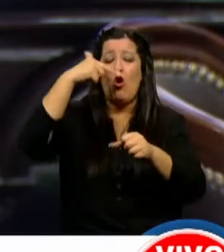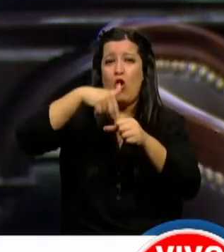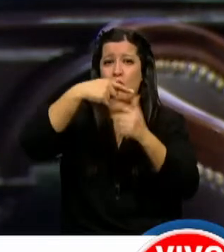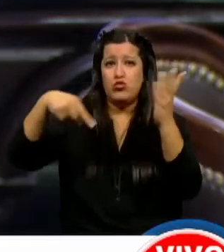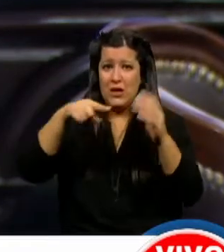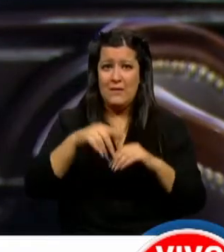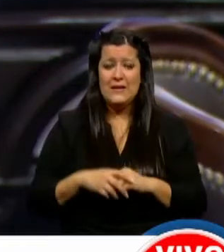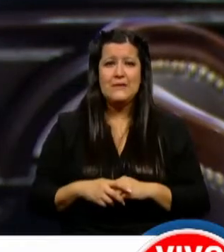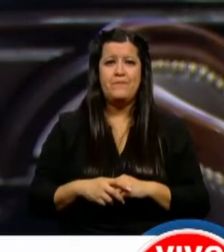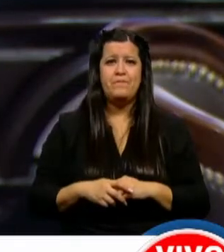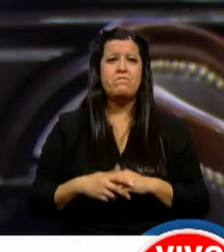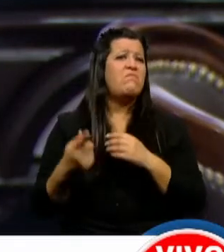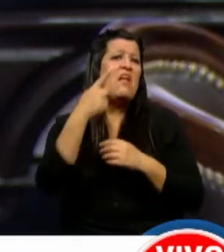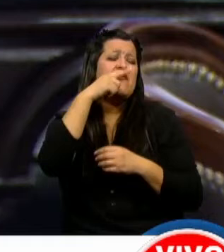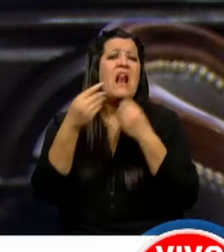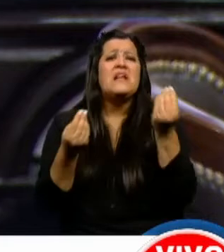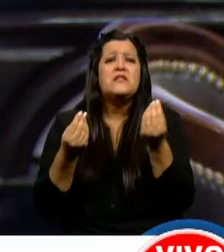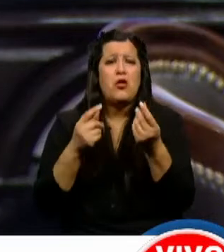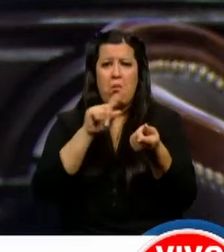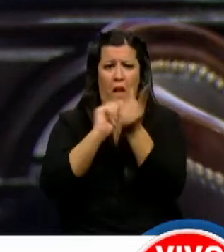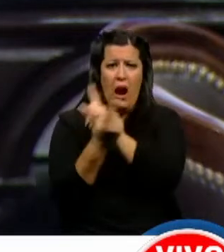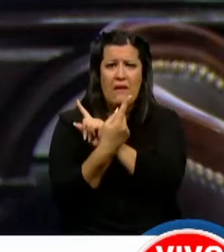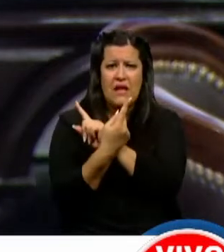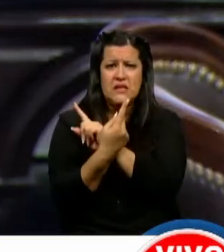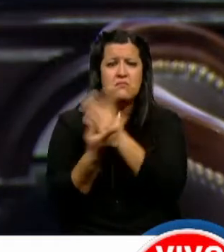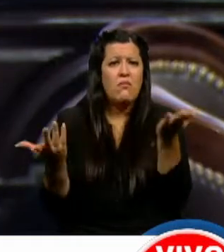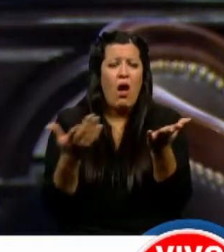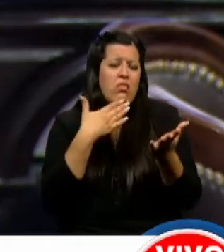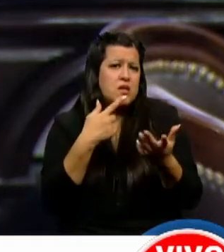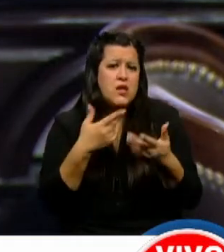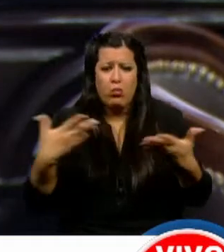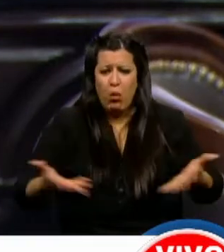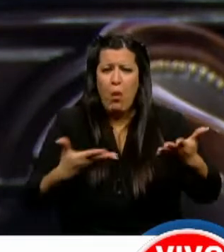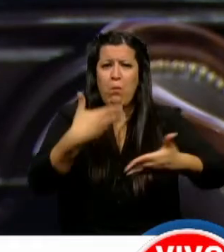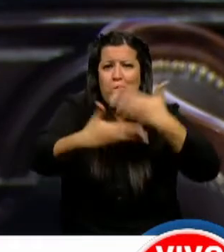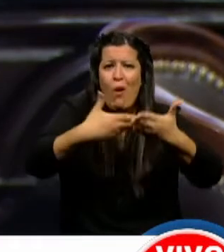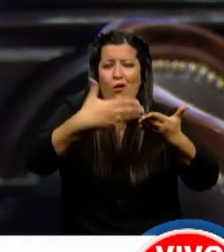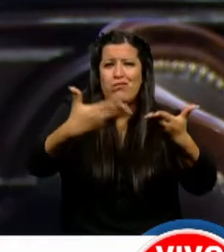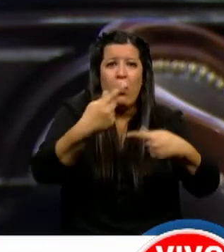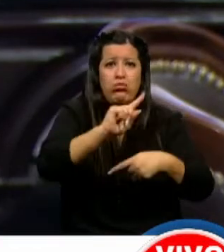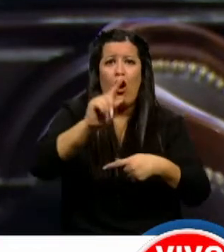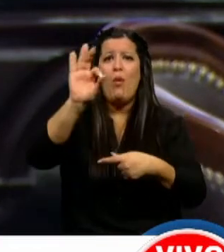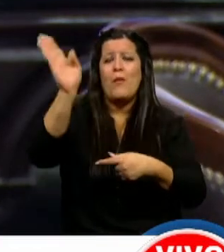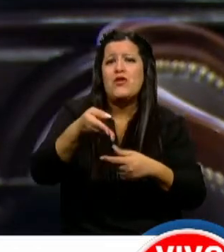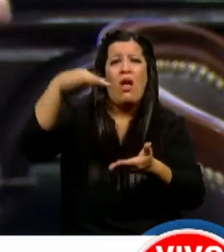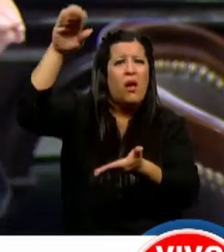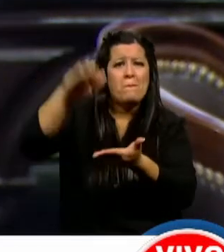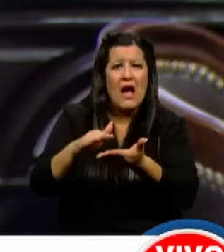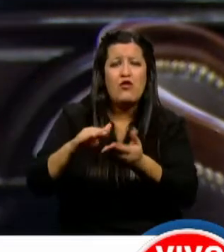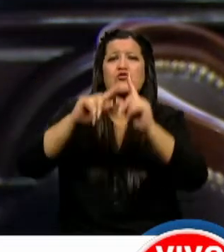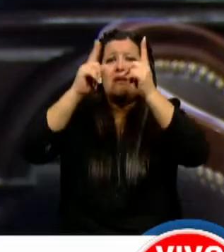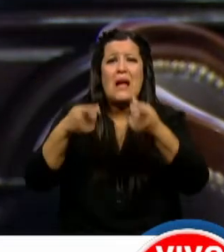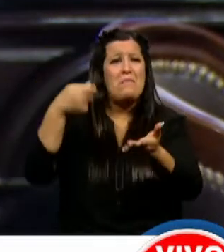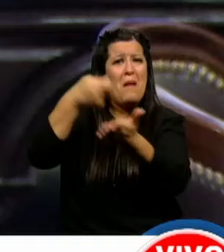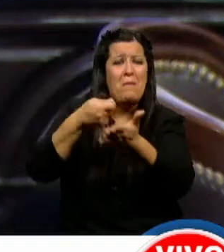biocombustibles. ¿Qué hicieron? Lo contrario. En vez de bregar por el crecimiento del sector, bajan el porcentaje de corte que, además de